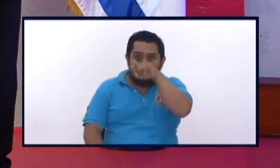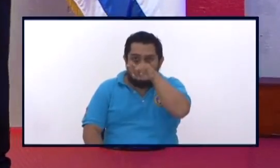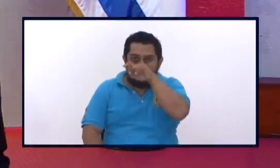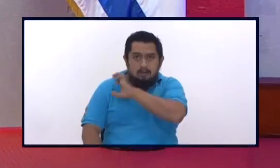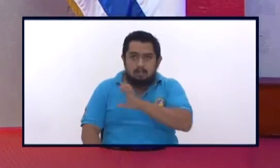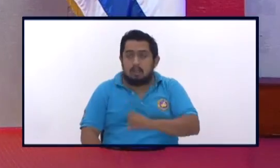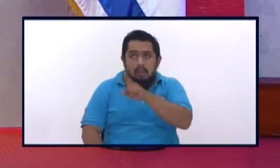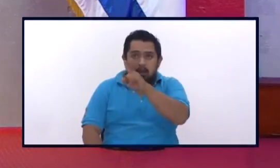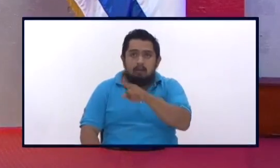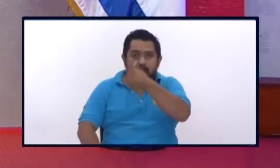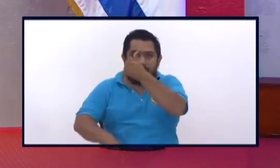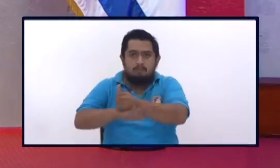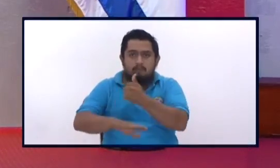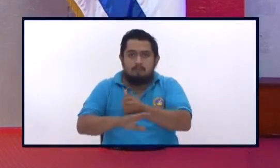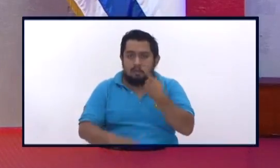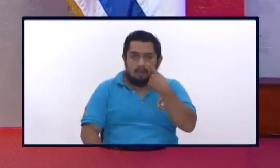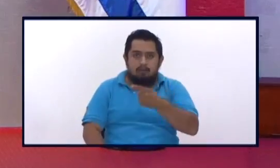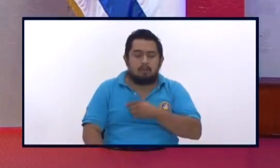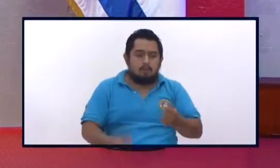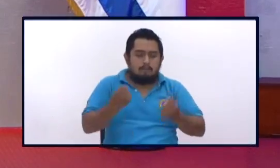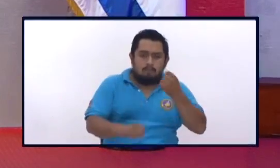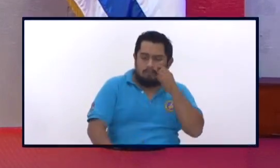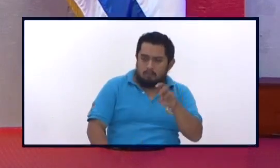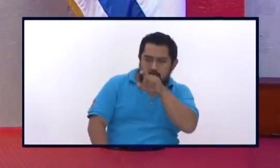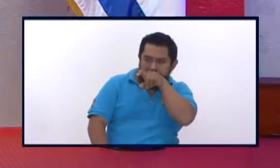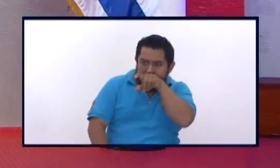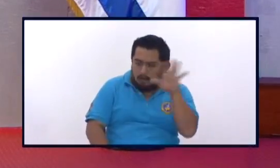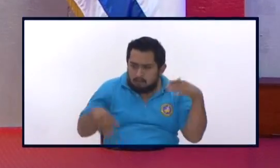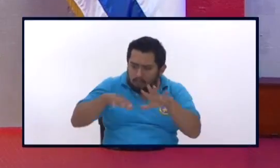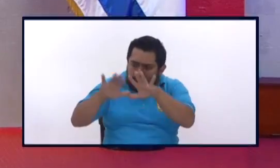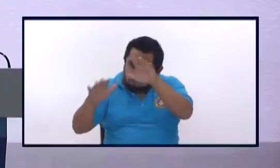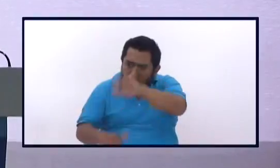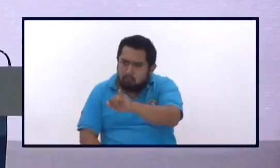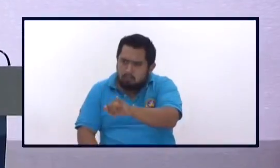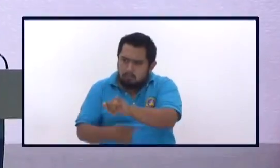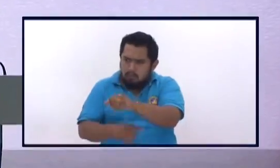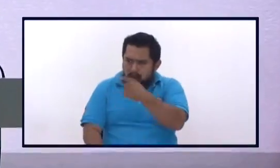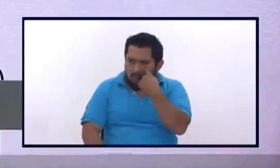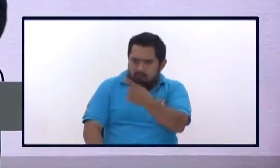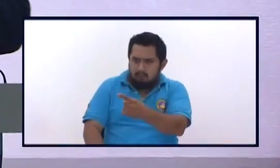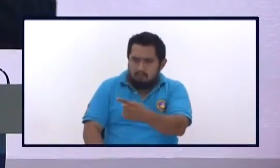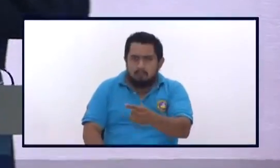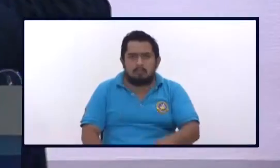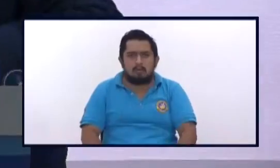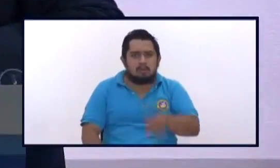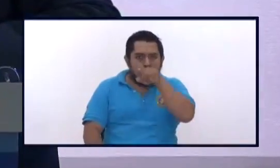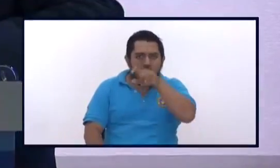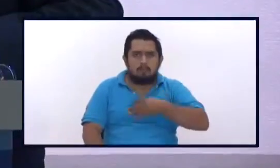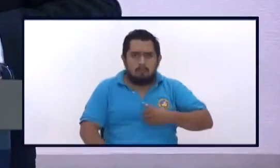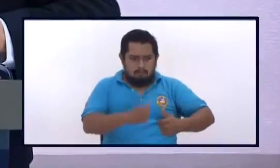y la vio tirada a lado de la carretera y tan pronto vio que su nacionalista que era un muchacho del